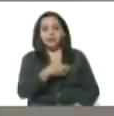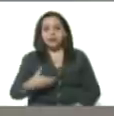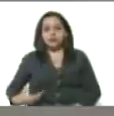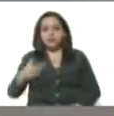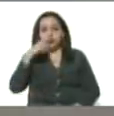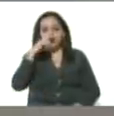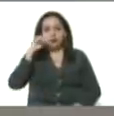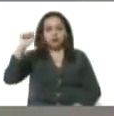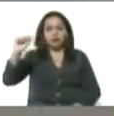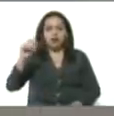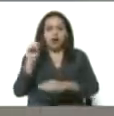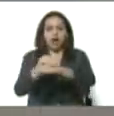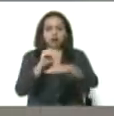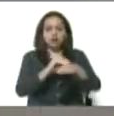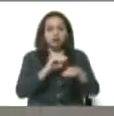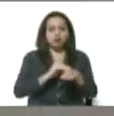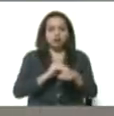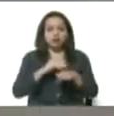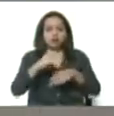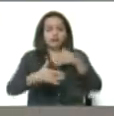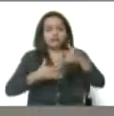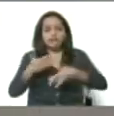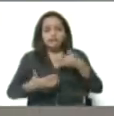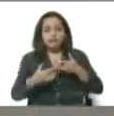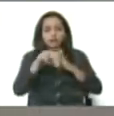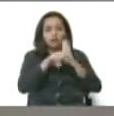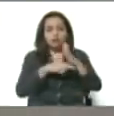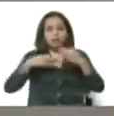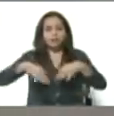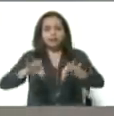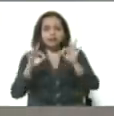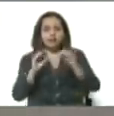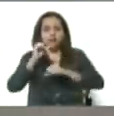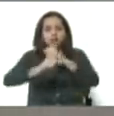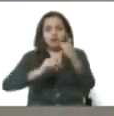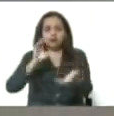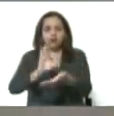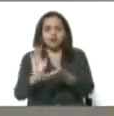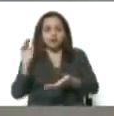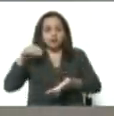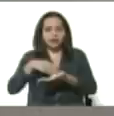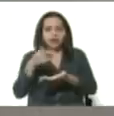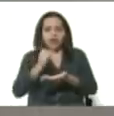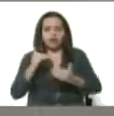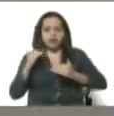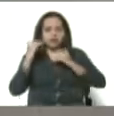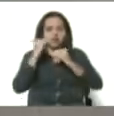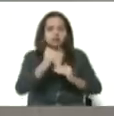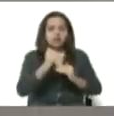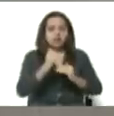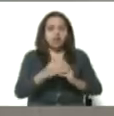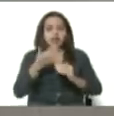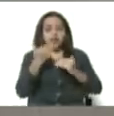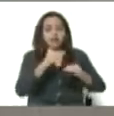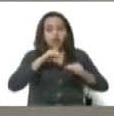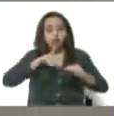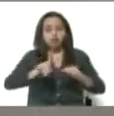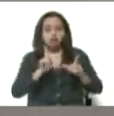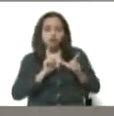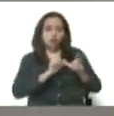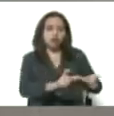medidas especiales para el Distrito Capital y para el Estado Miranda y lo elevó al nivel 1 de cuarentena